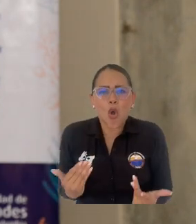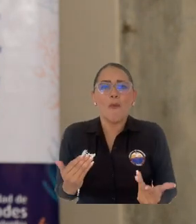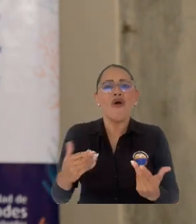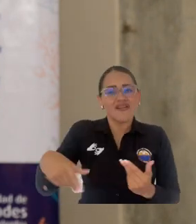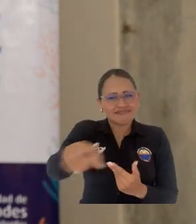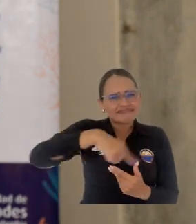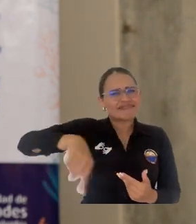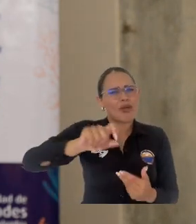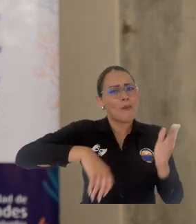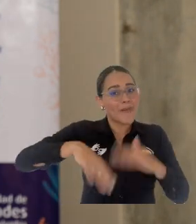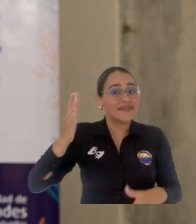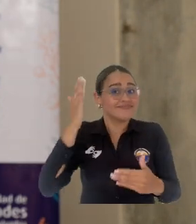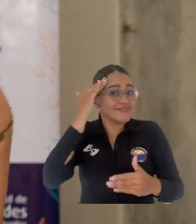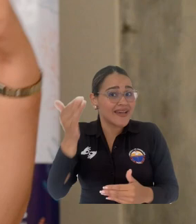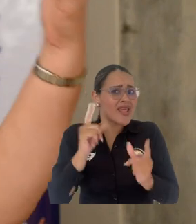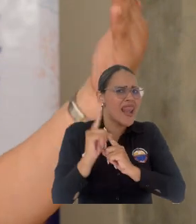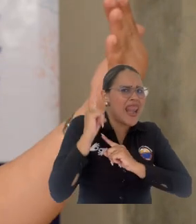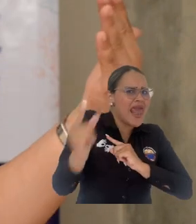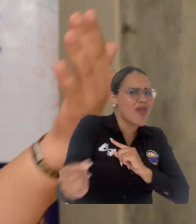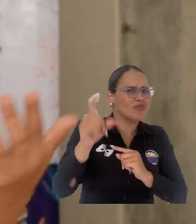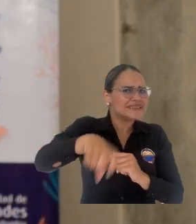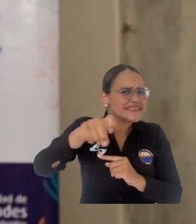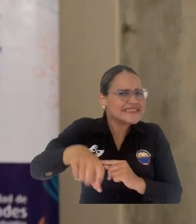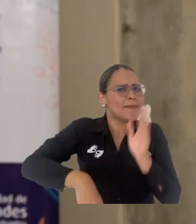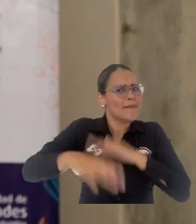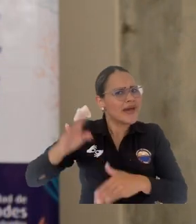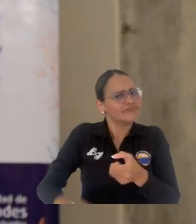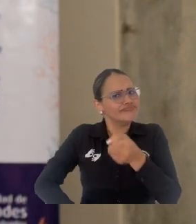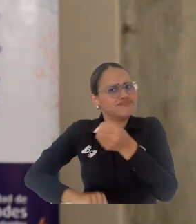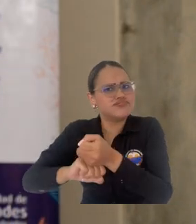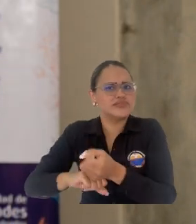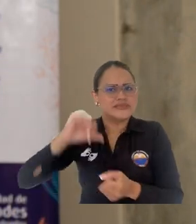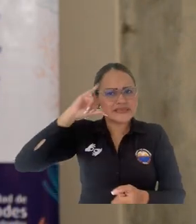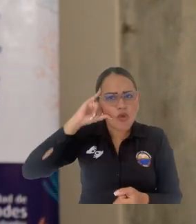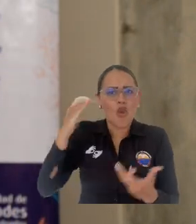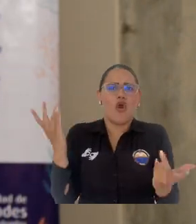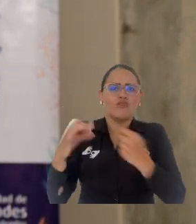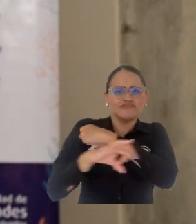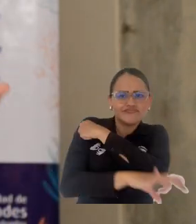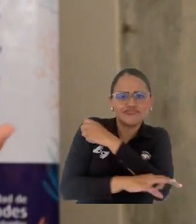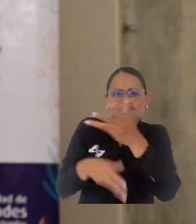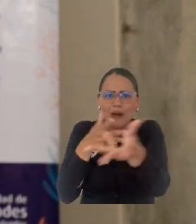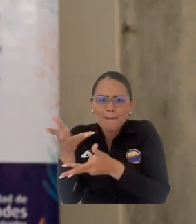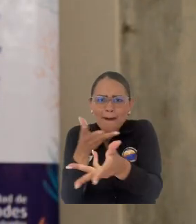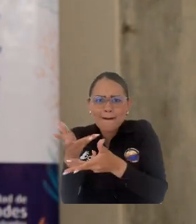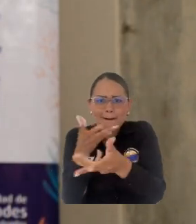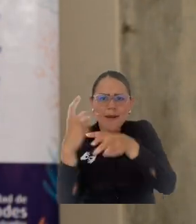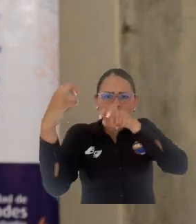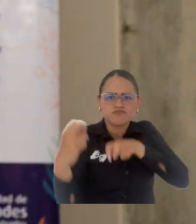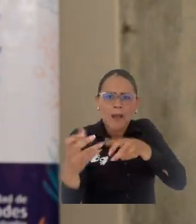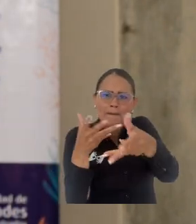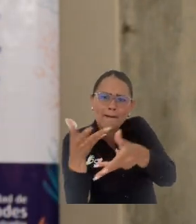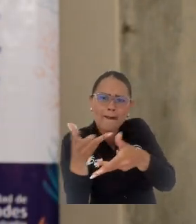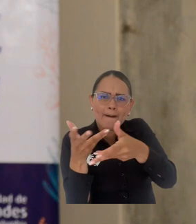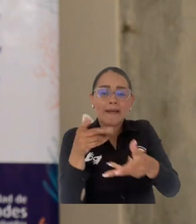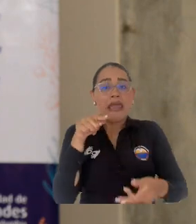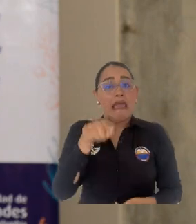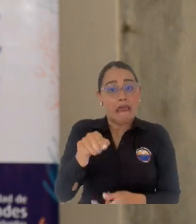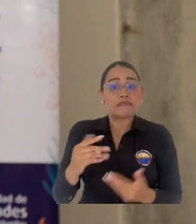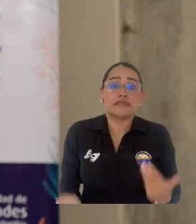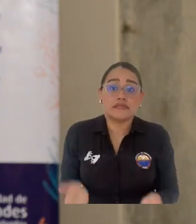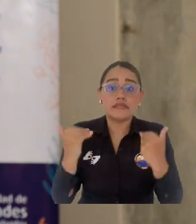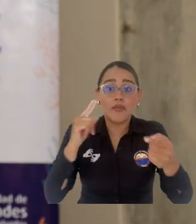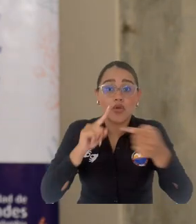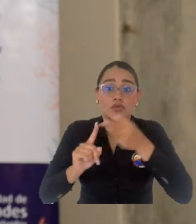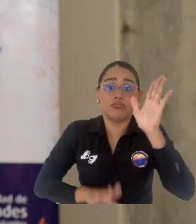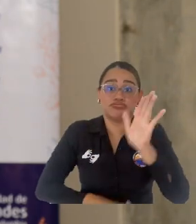interacción con personas que están muy lejos y que necesitan la ayuda del psicólogo, de psicoterapia, es no solamente interesante,